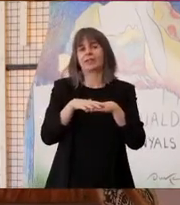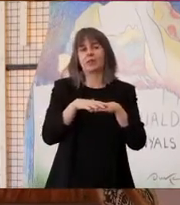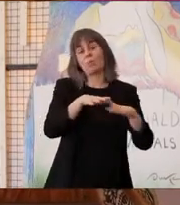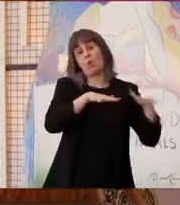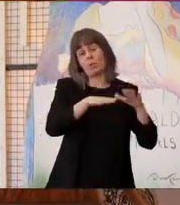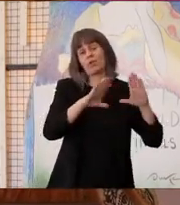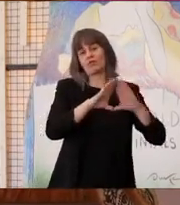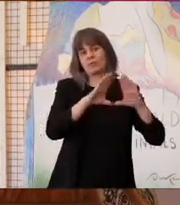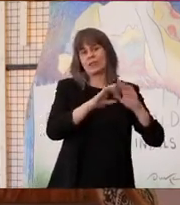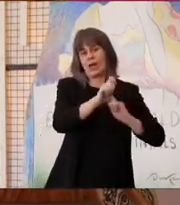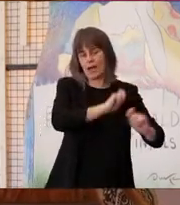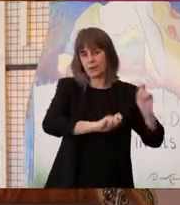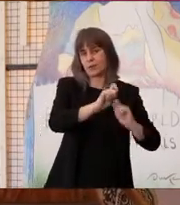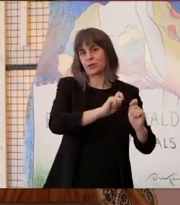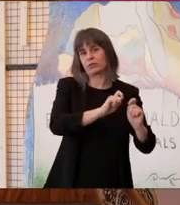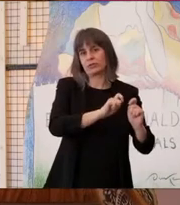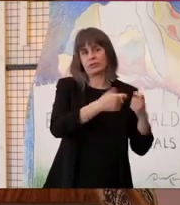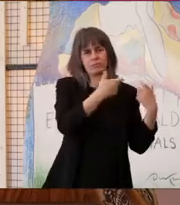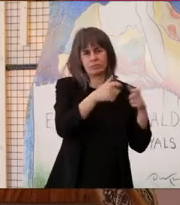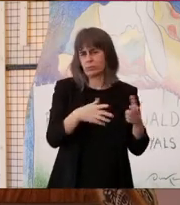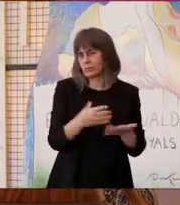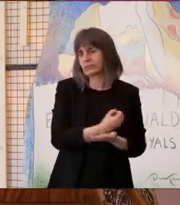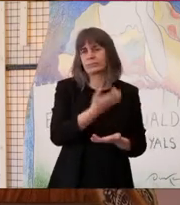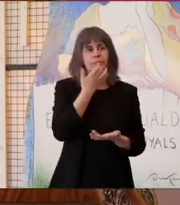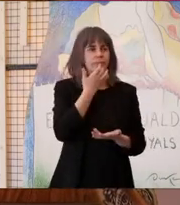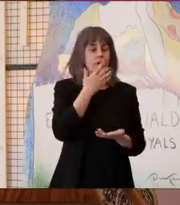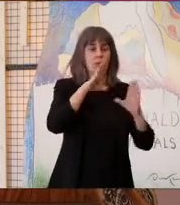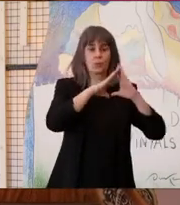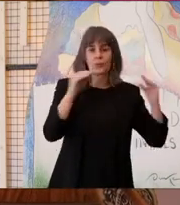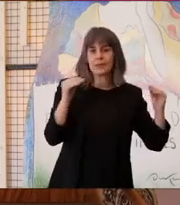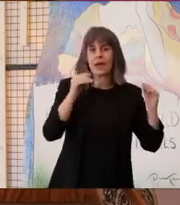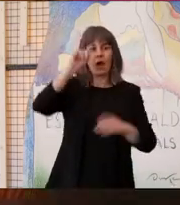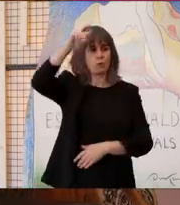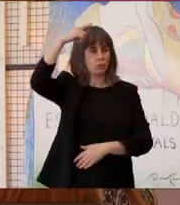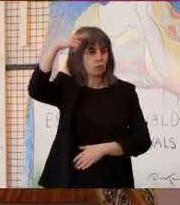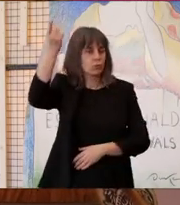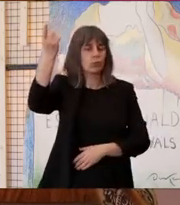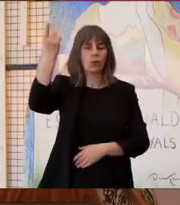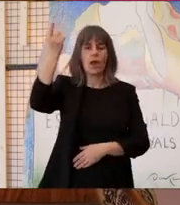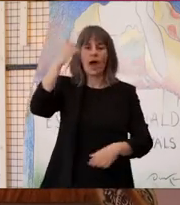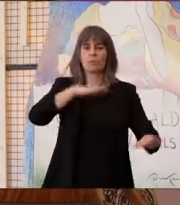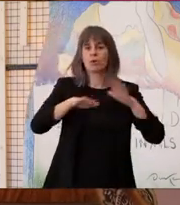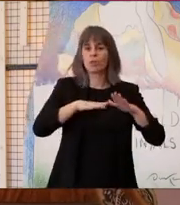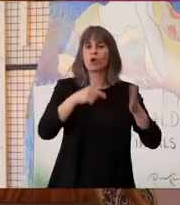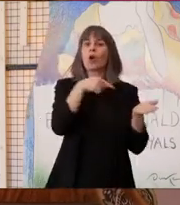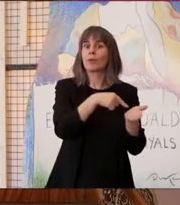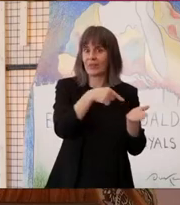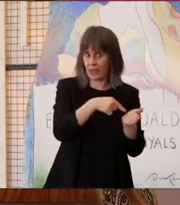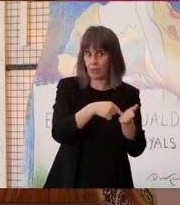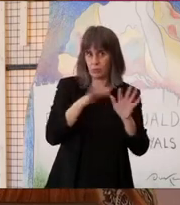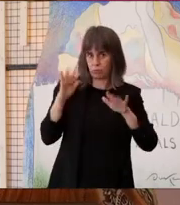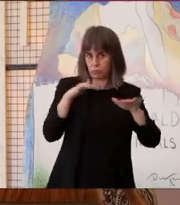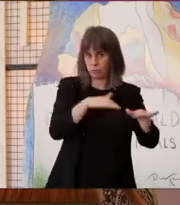en todos sus apartados universidad cultura movimiento reivindicativo propiamente